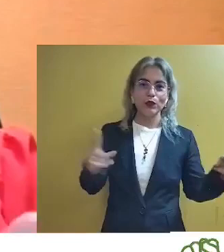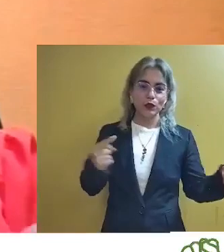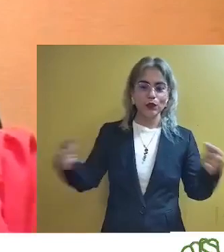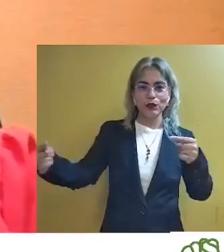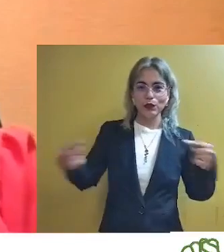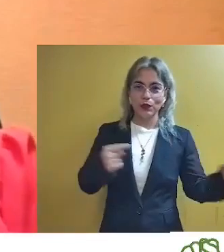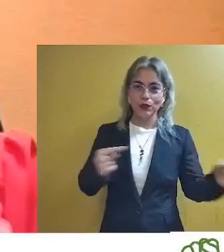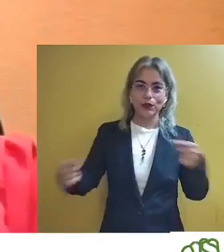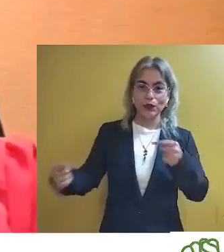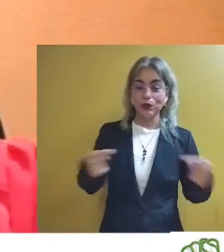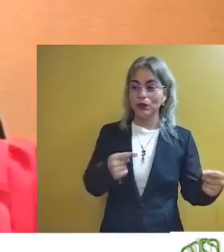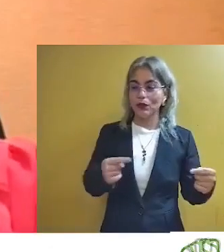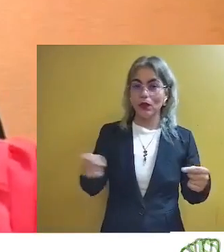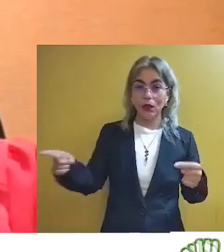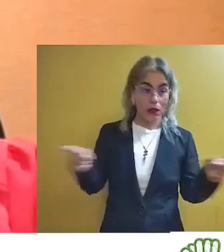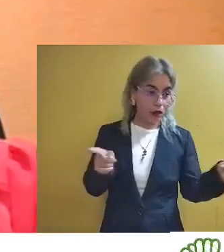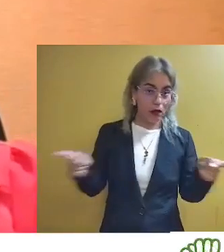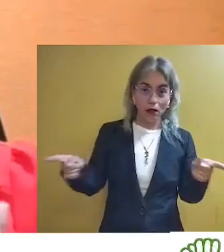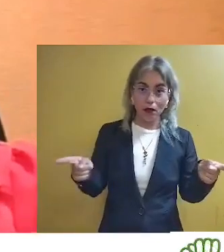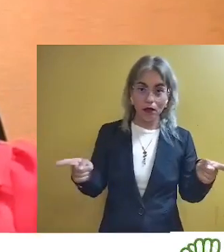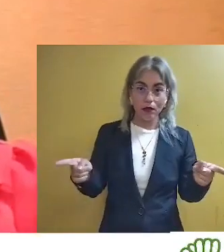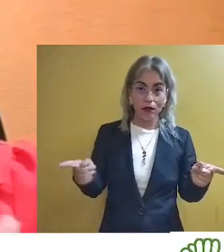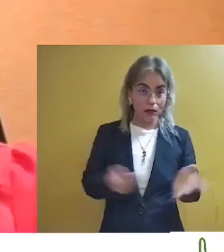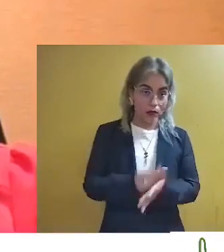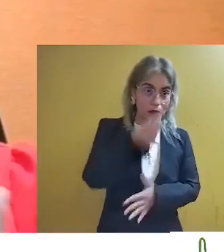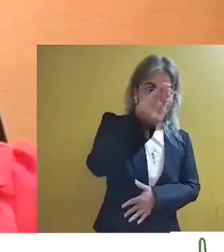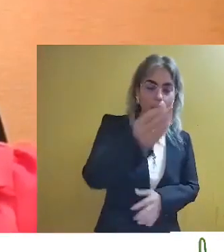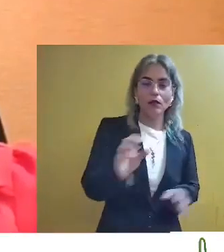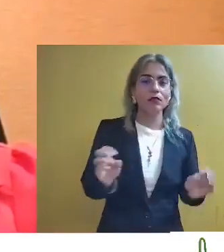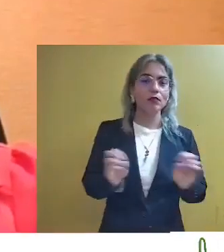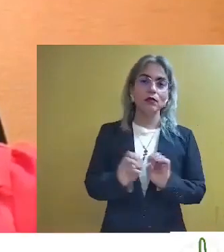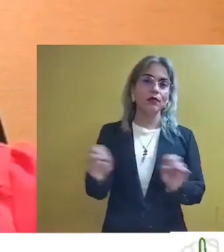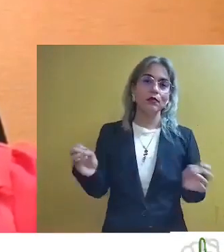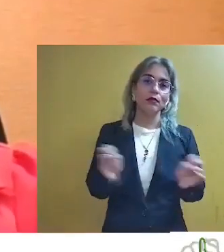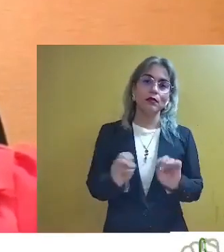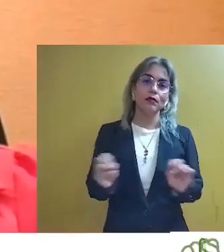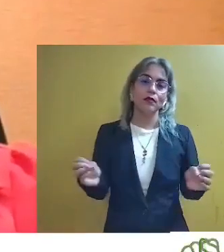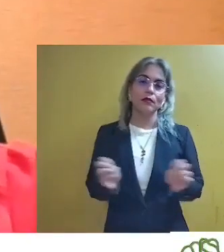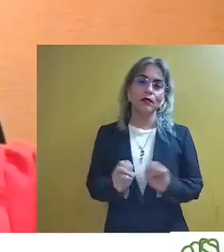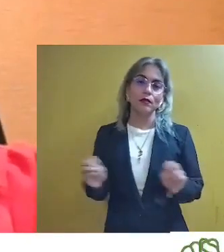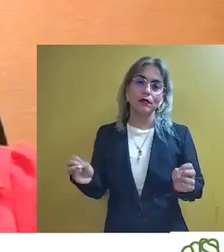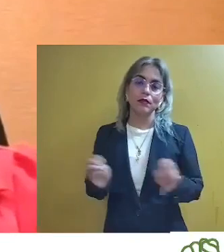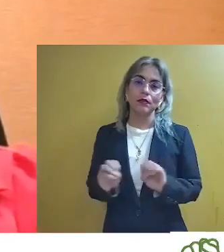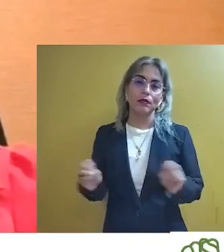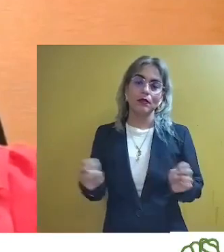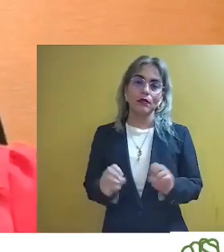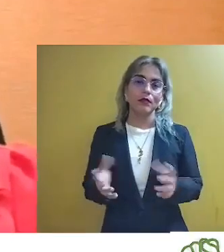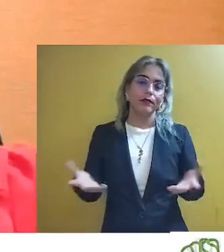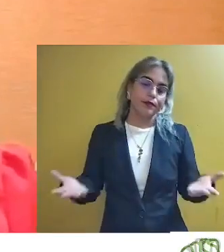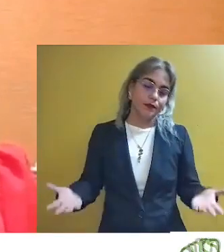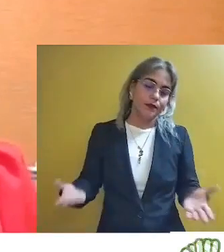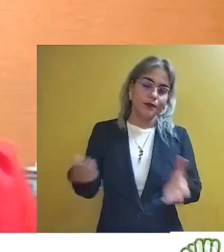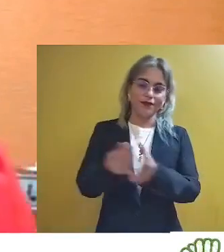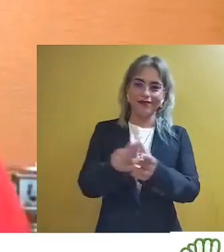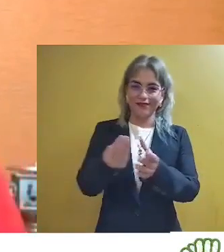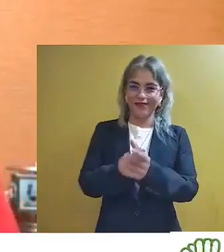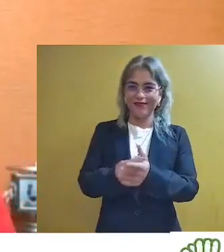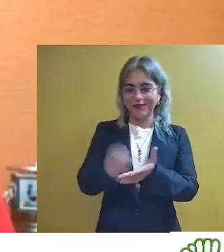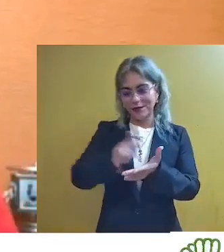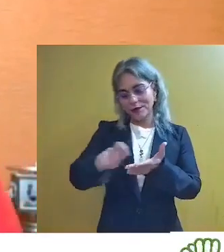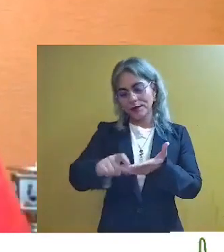de los sujetos que actuaron dentro del expediente,